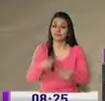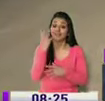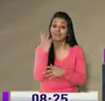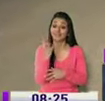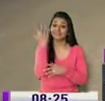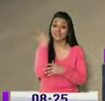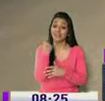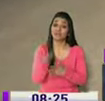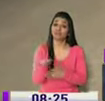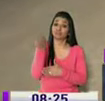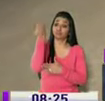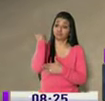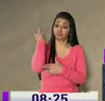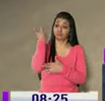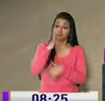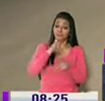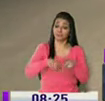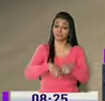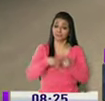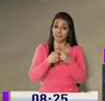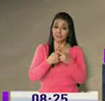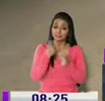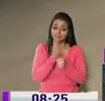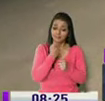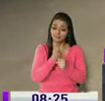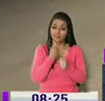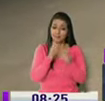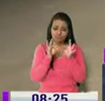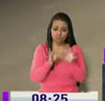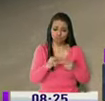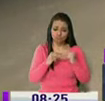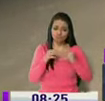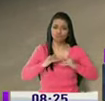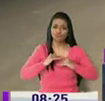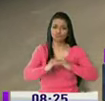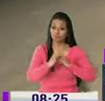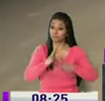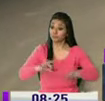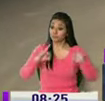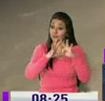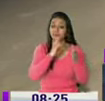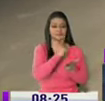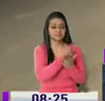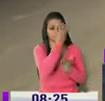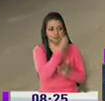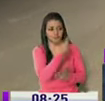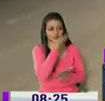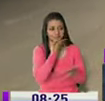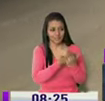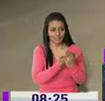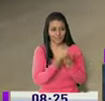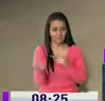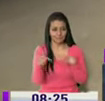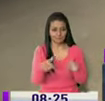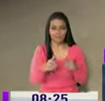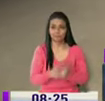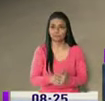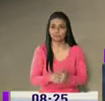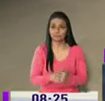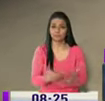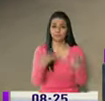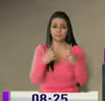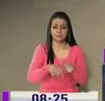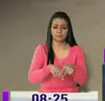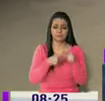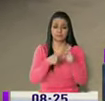días aproximadamente inició esta obra importante para este sector, ¿no? Sí, bueno, buenos días, muchísimas gracias por el espacio. En realidad es una obra que comenzó